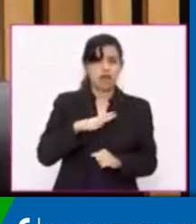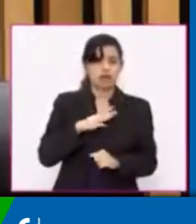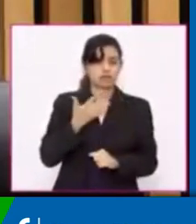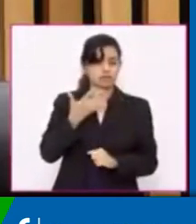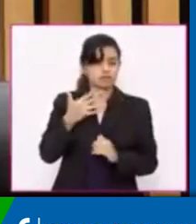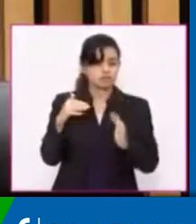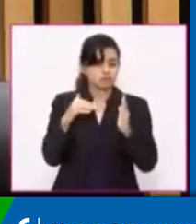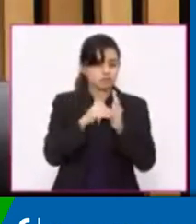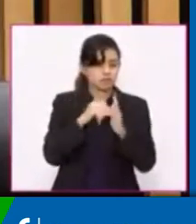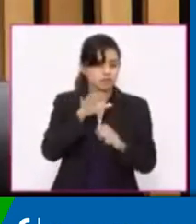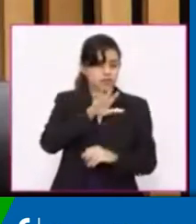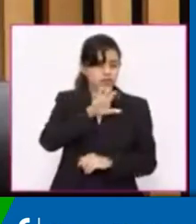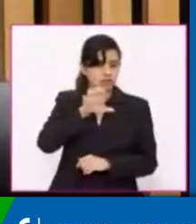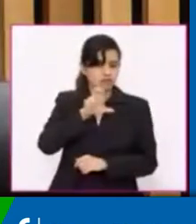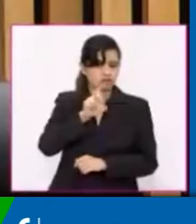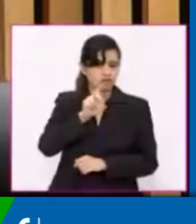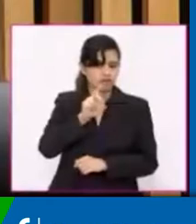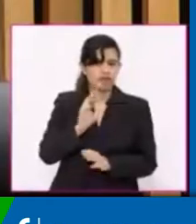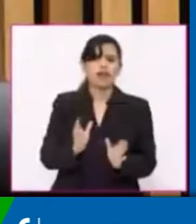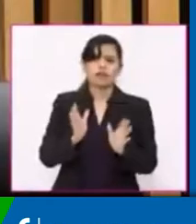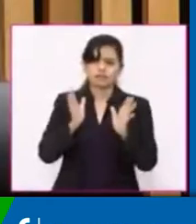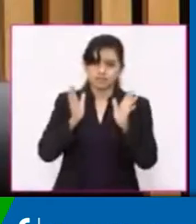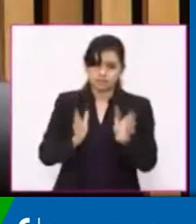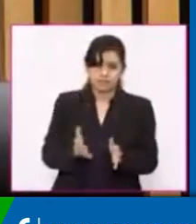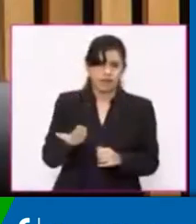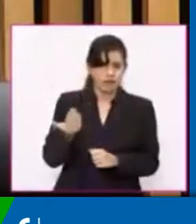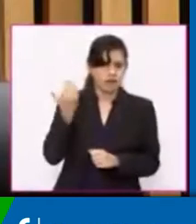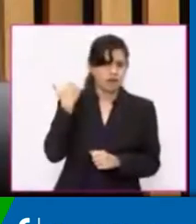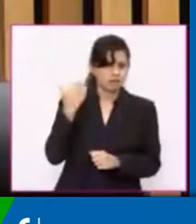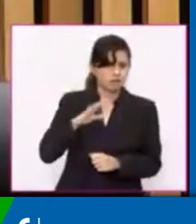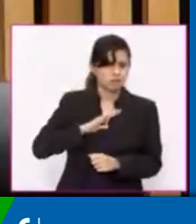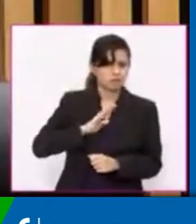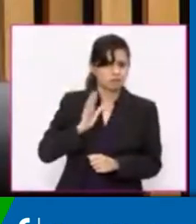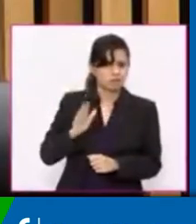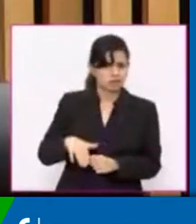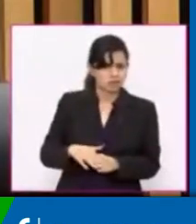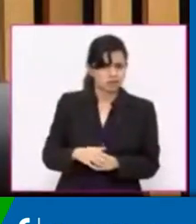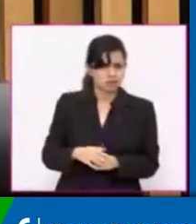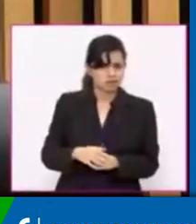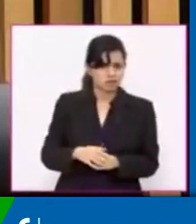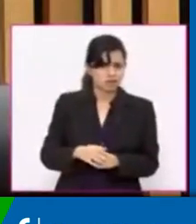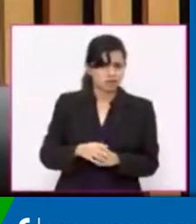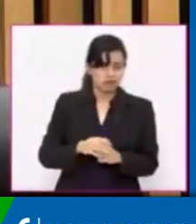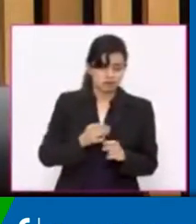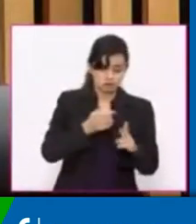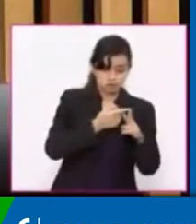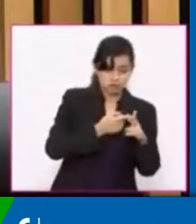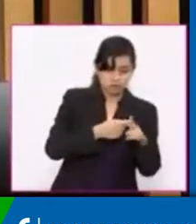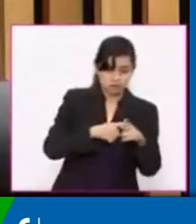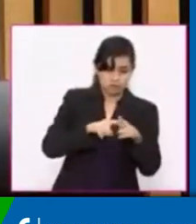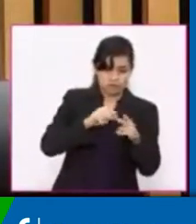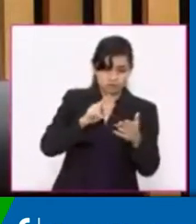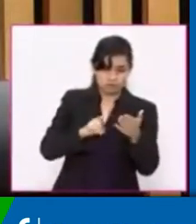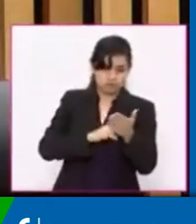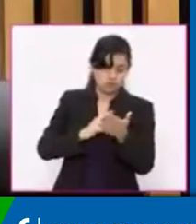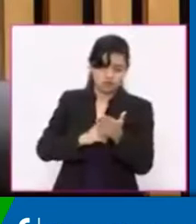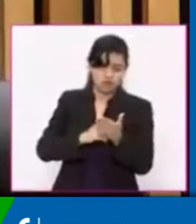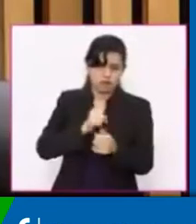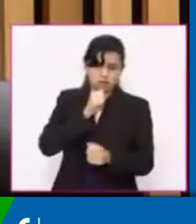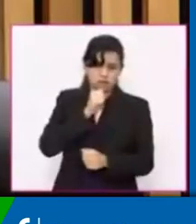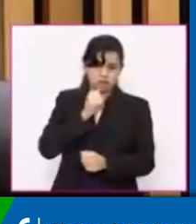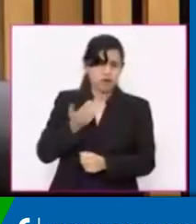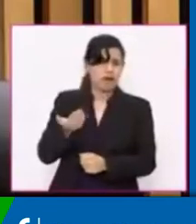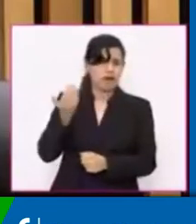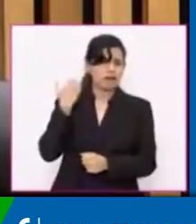5.530 ciudadanos que habían fallecido antes de que iniciara esto. Son